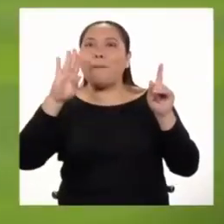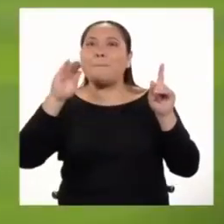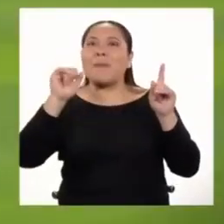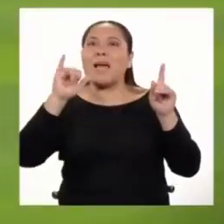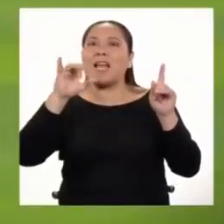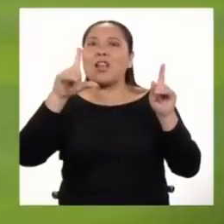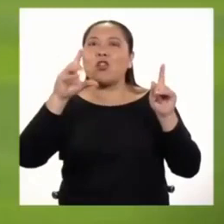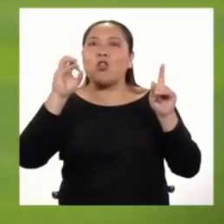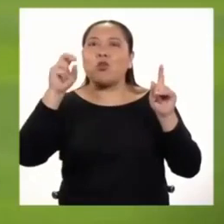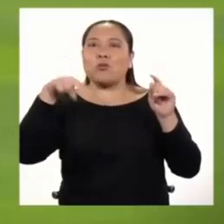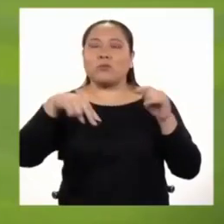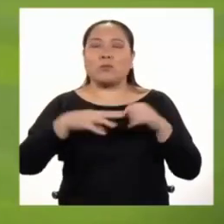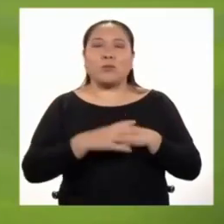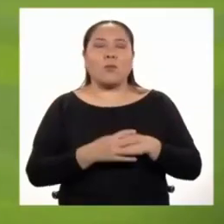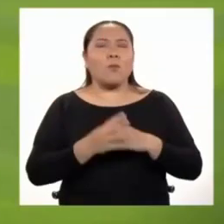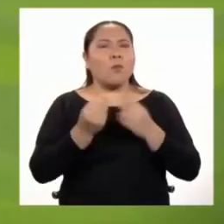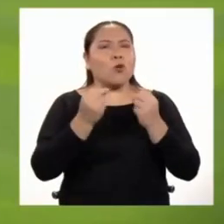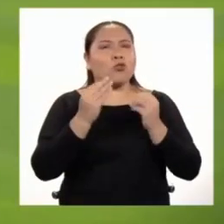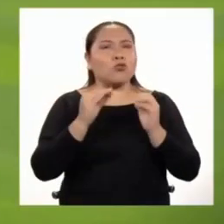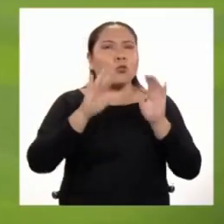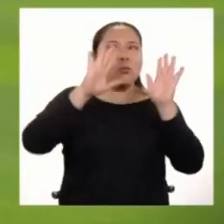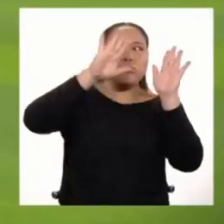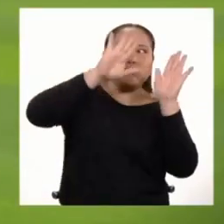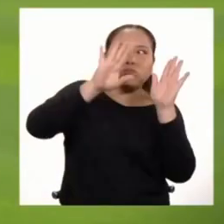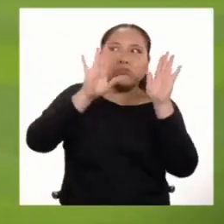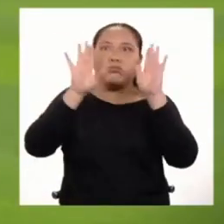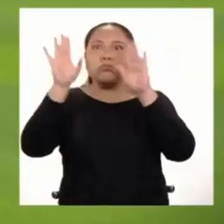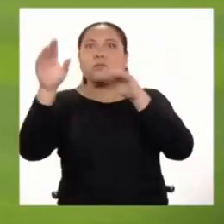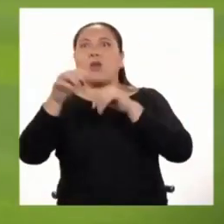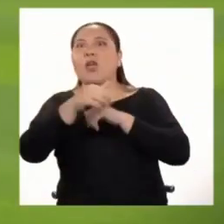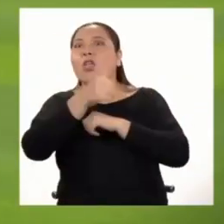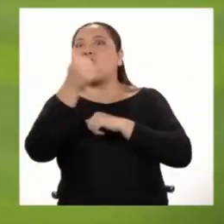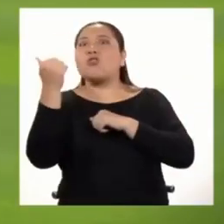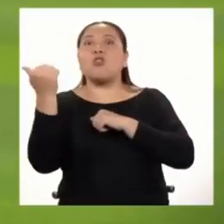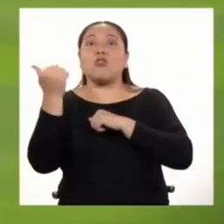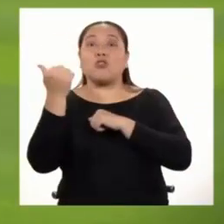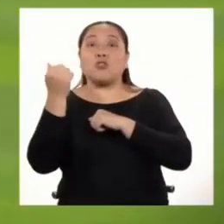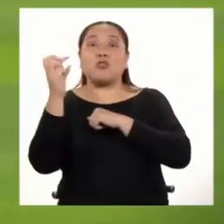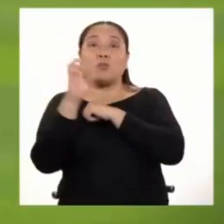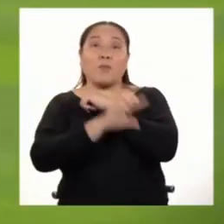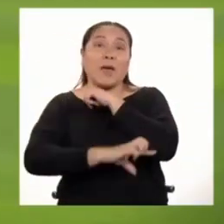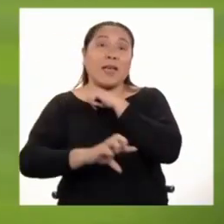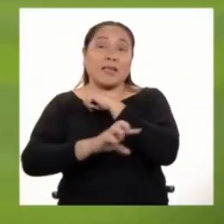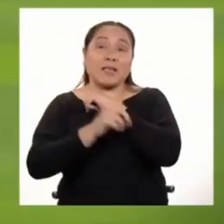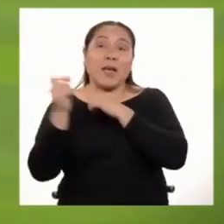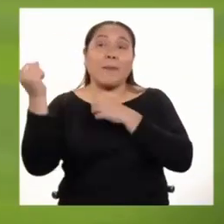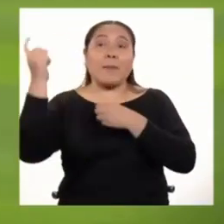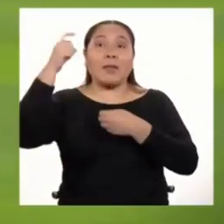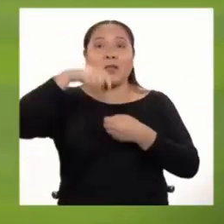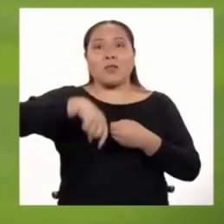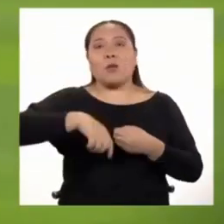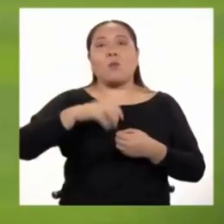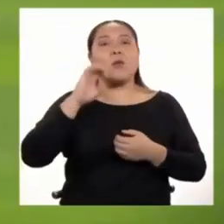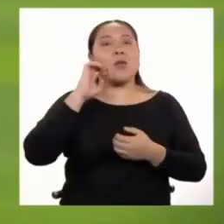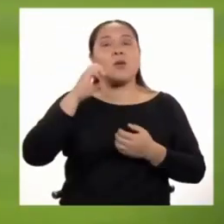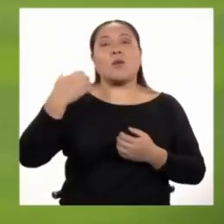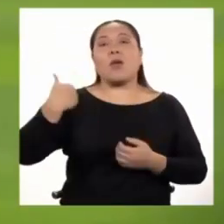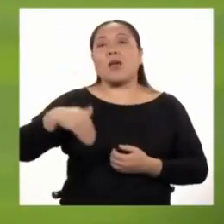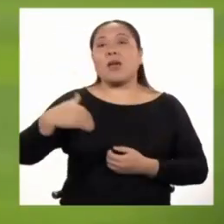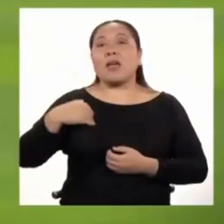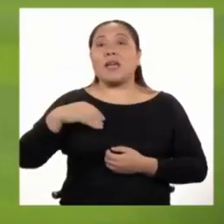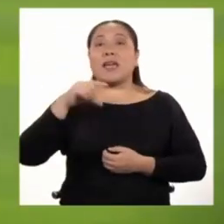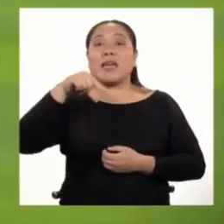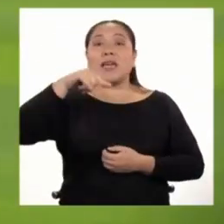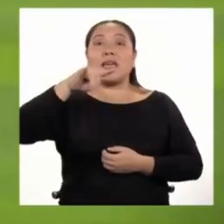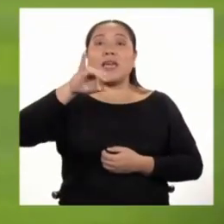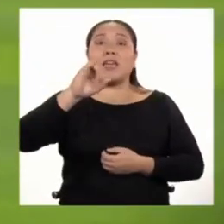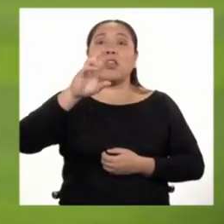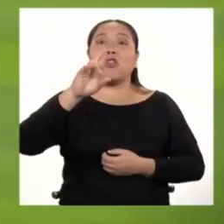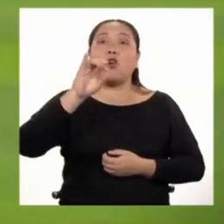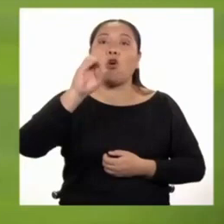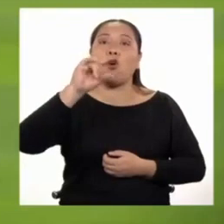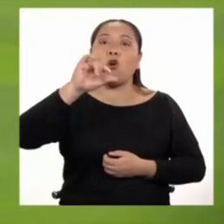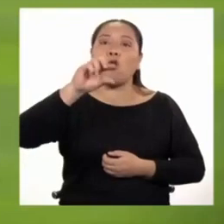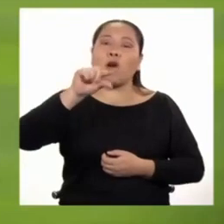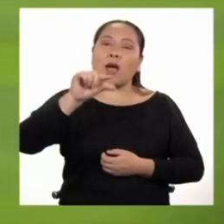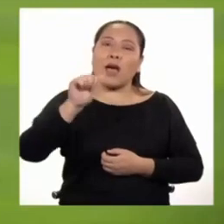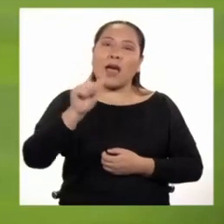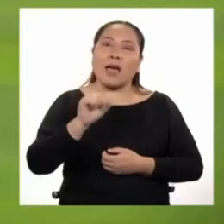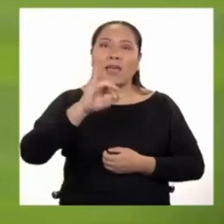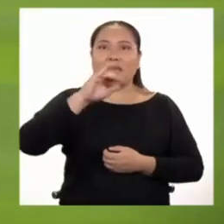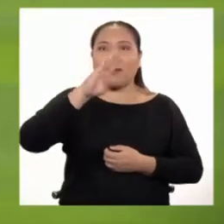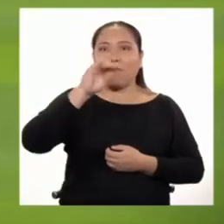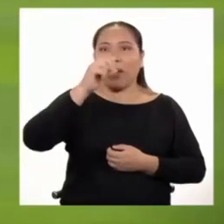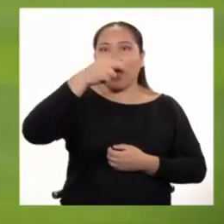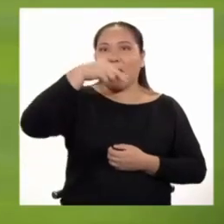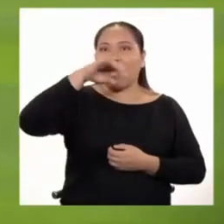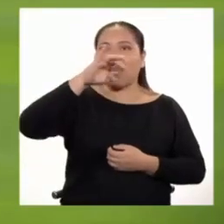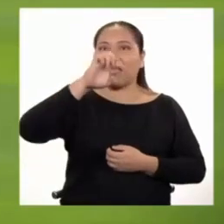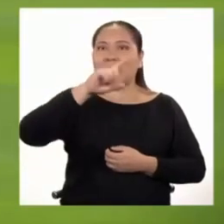Varios arqueros extranjeros han dejado su huella en el balompié nacional. Los argentinos, Quiroga e Ibáñez, por ejemplo. Pero antes que ellos